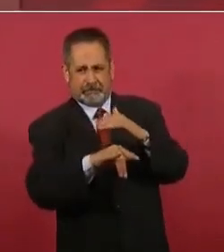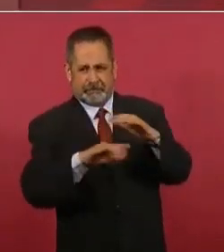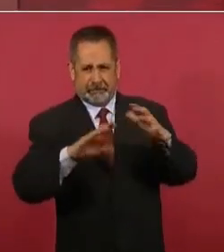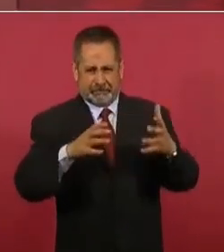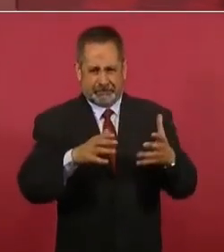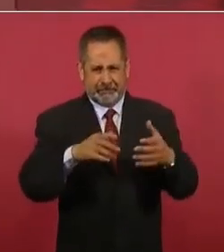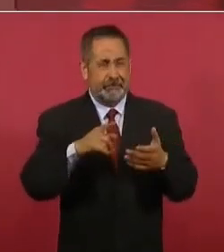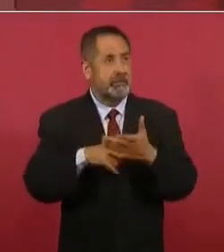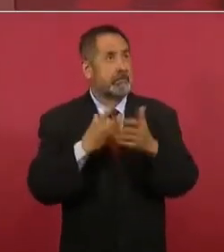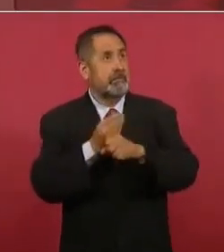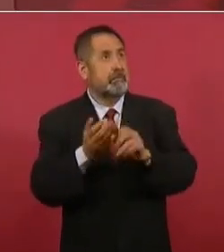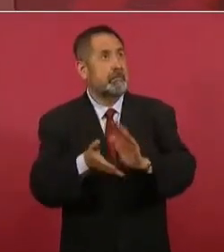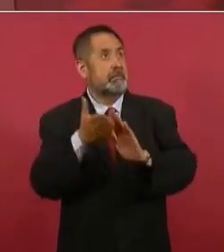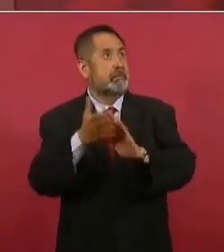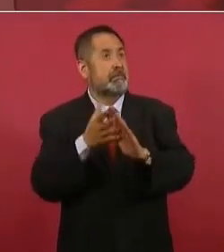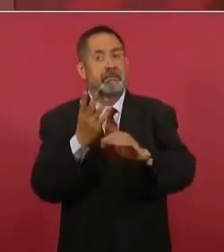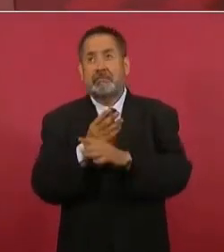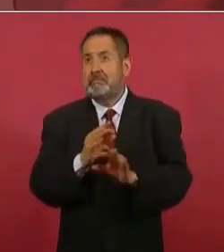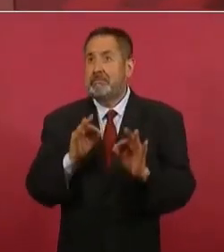que mandaron a hacer